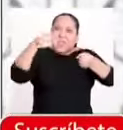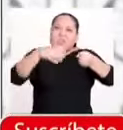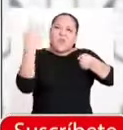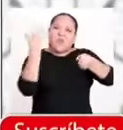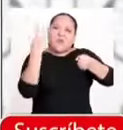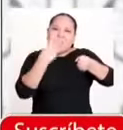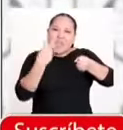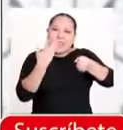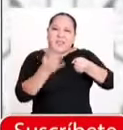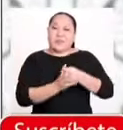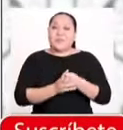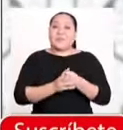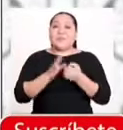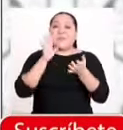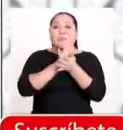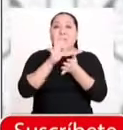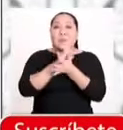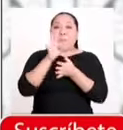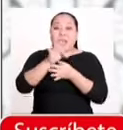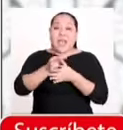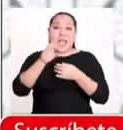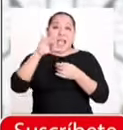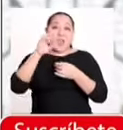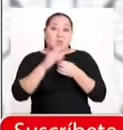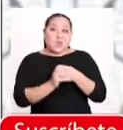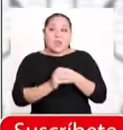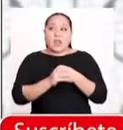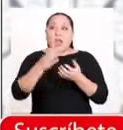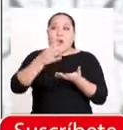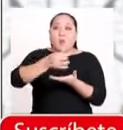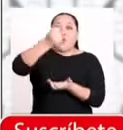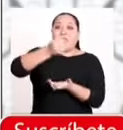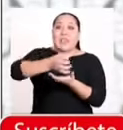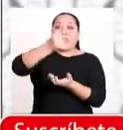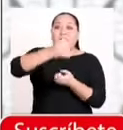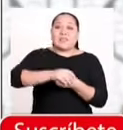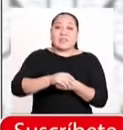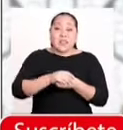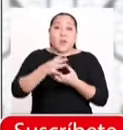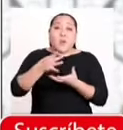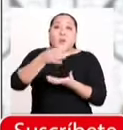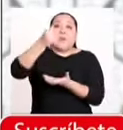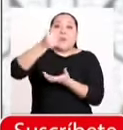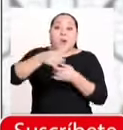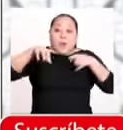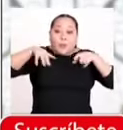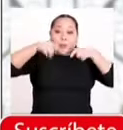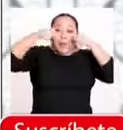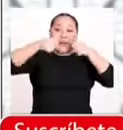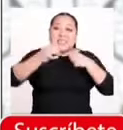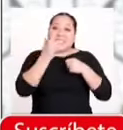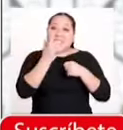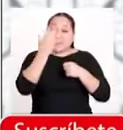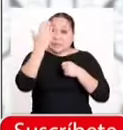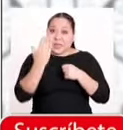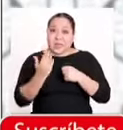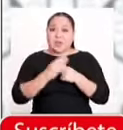cosa! Papel cartulina, botellas y envases de plástico, botellas y envases de vidrio,